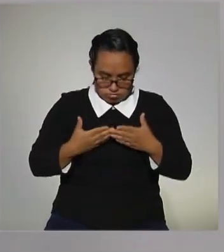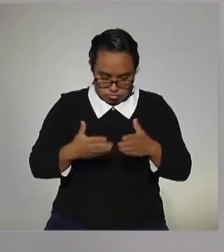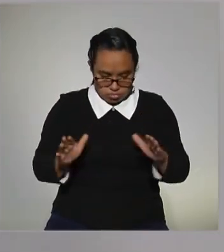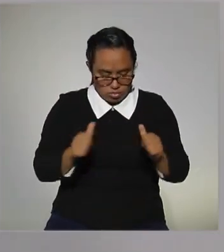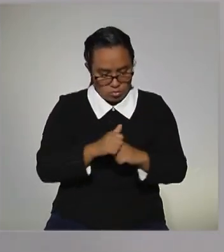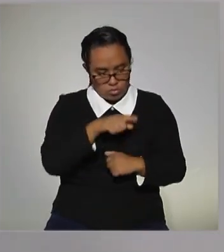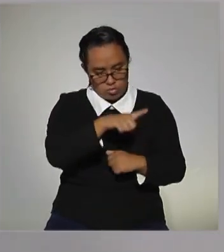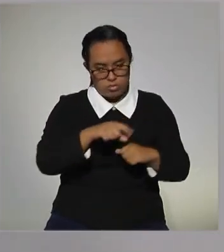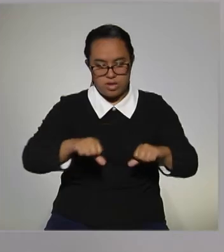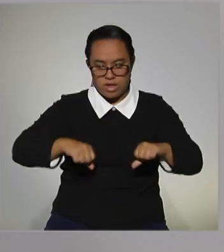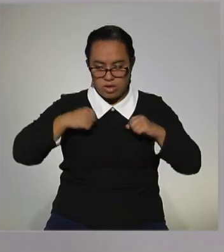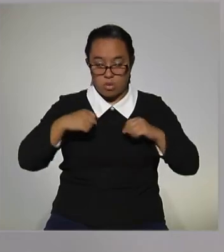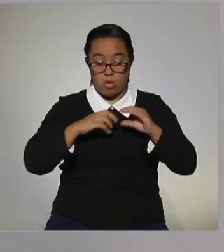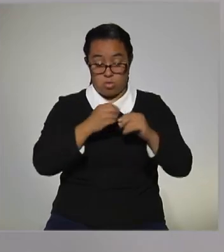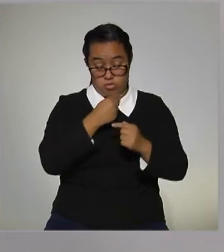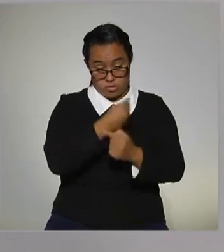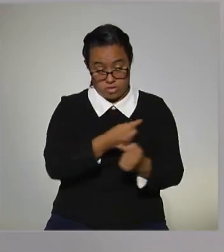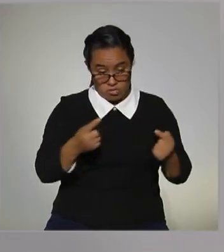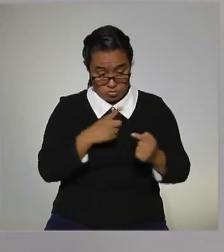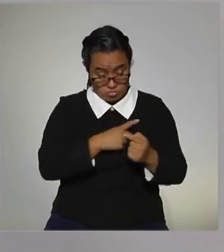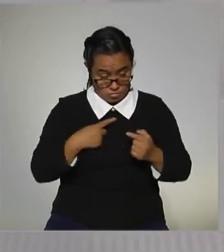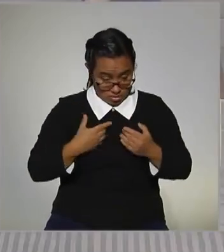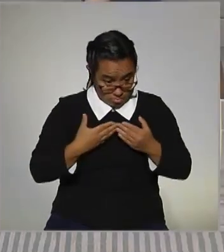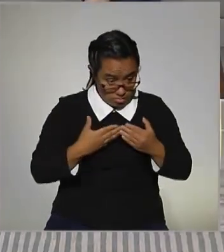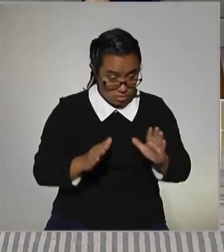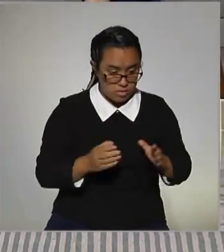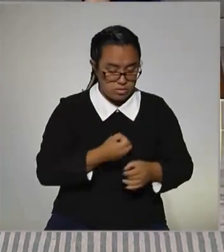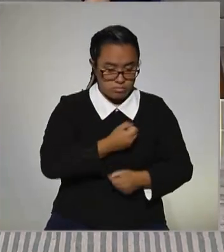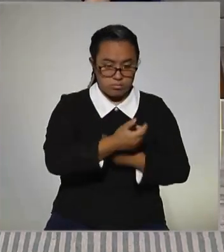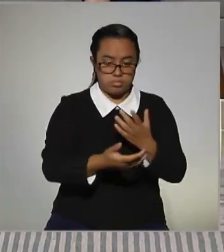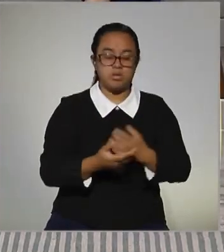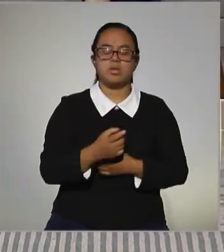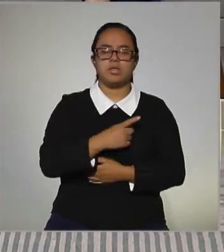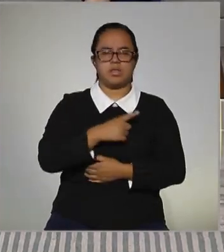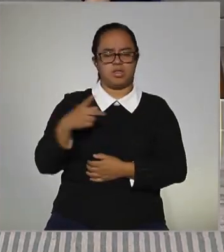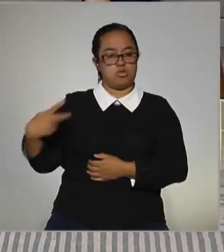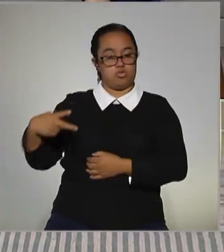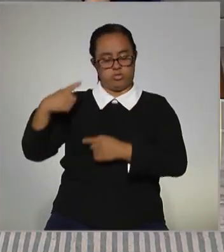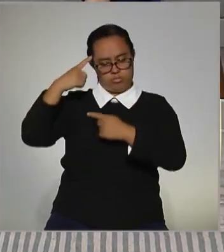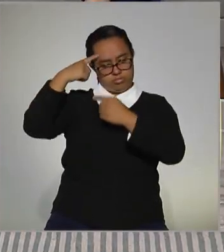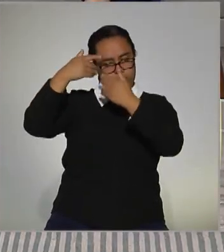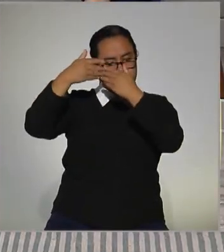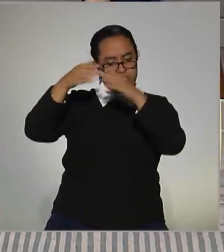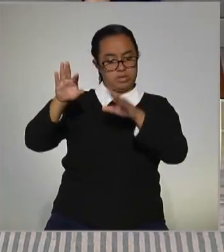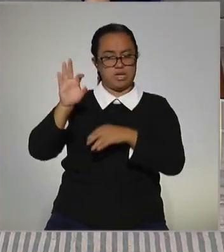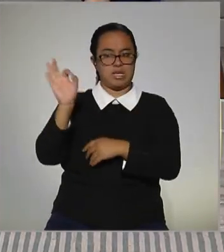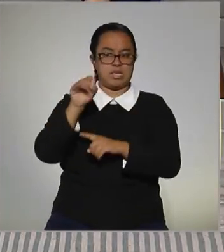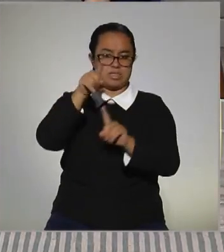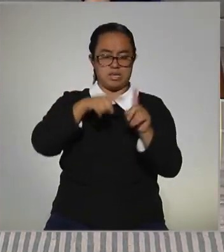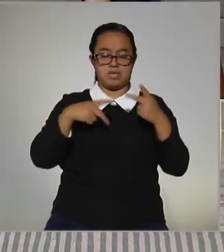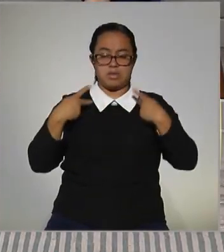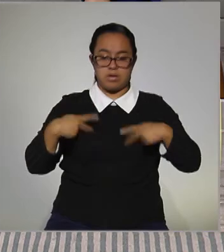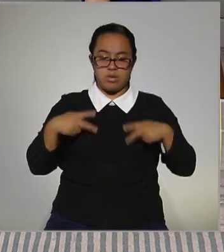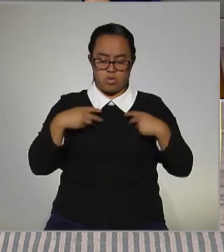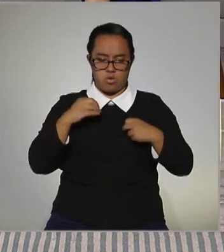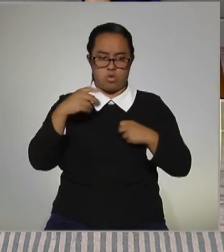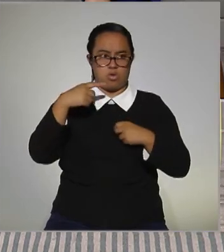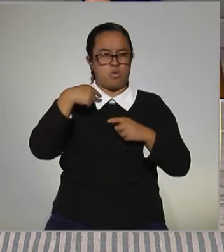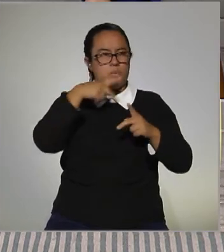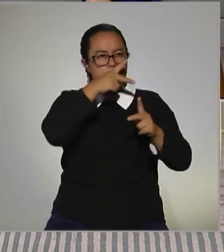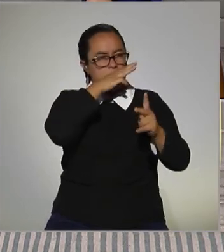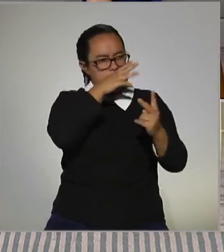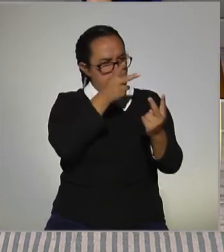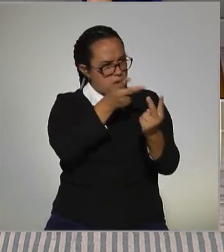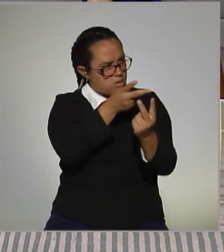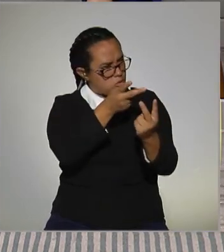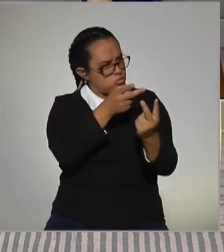los adolescentes o con los niños va a abrirles mucho este panorama de, ok, esta persona o esta idealización que tenía de padres también